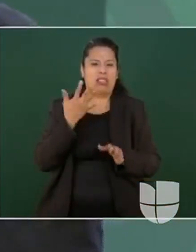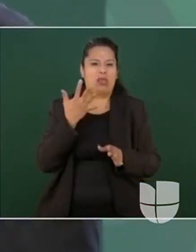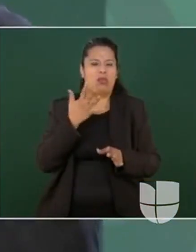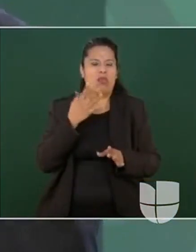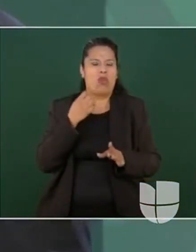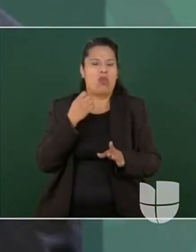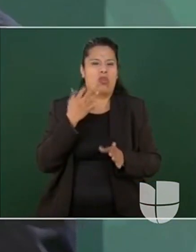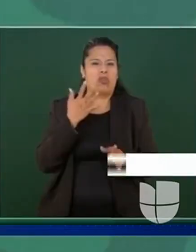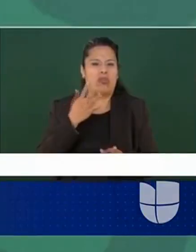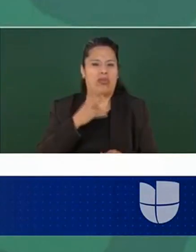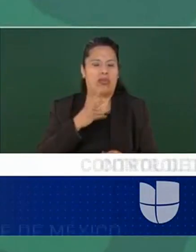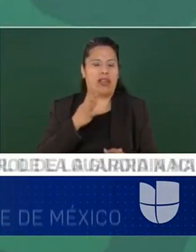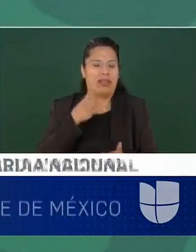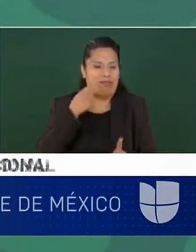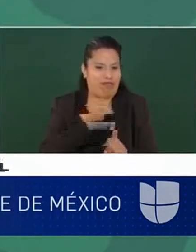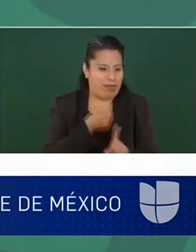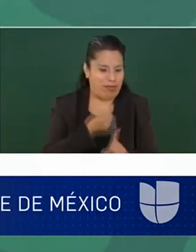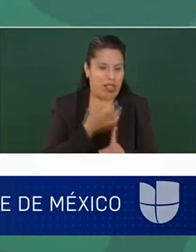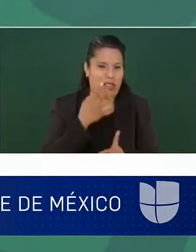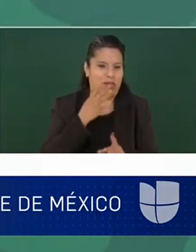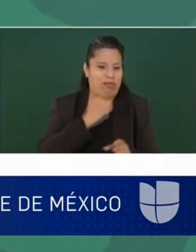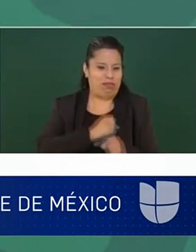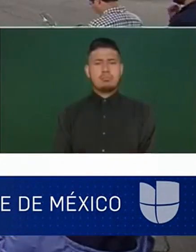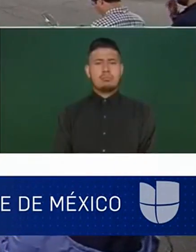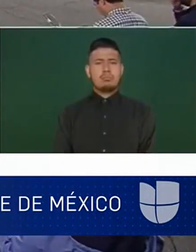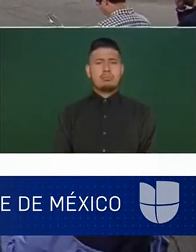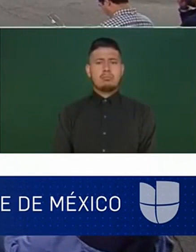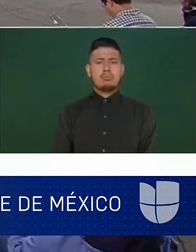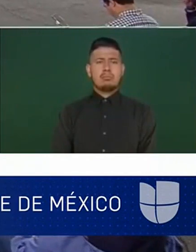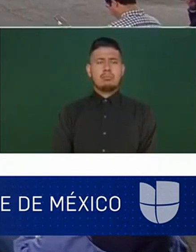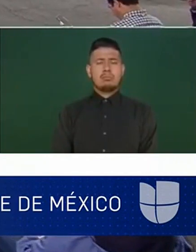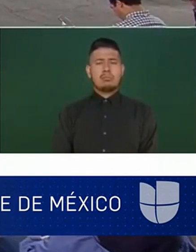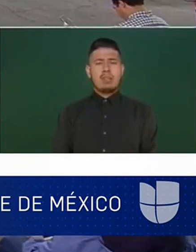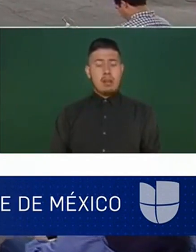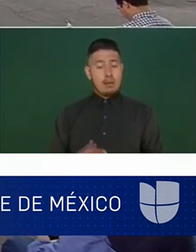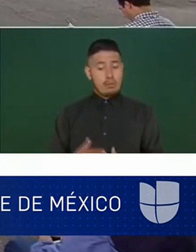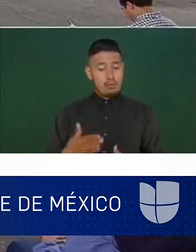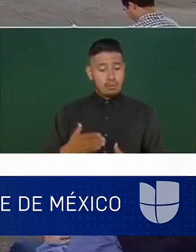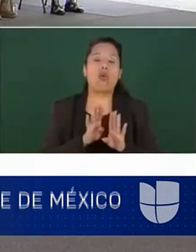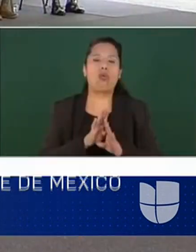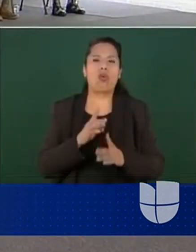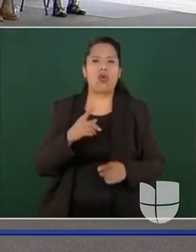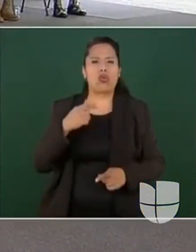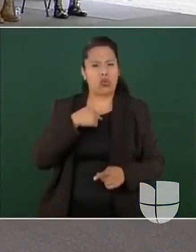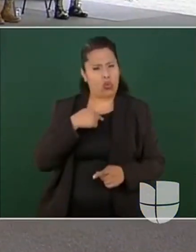Se convierten en paladines de la justicia,